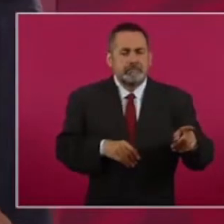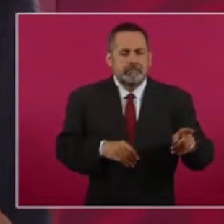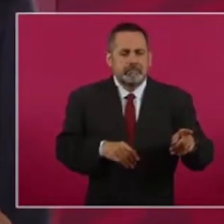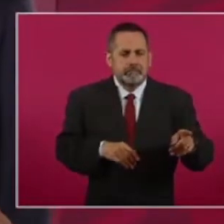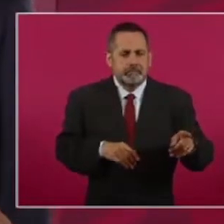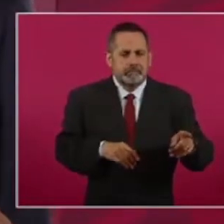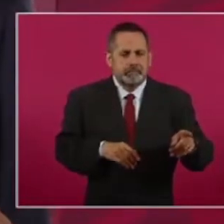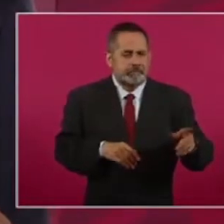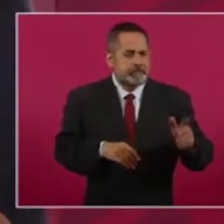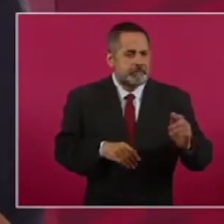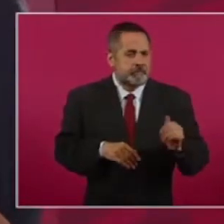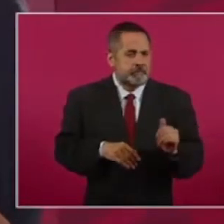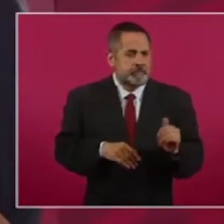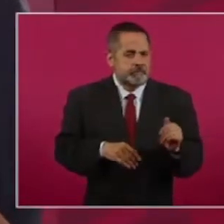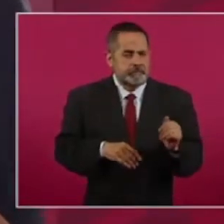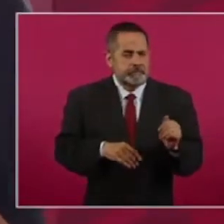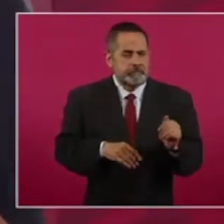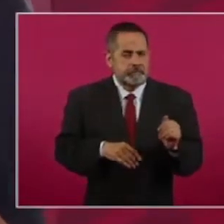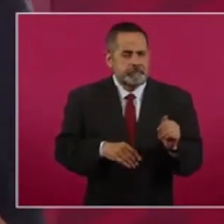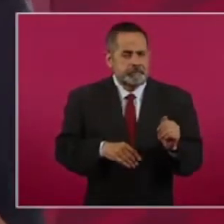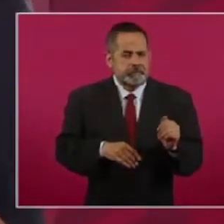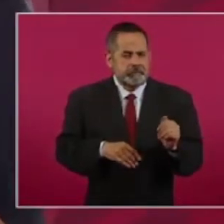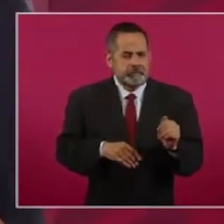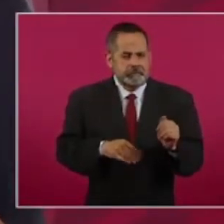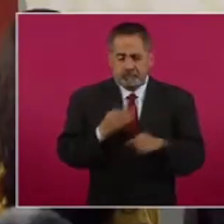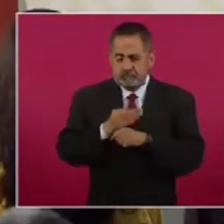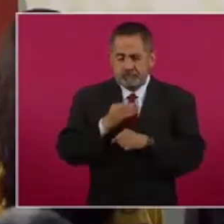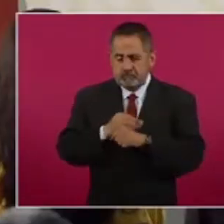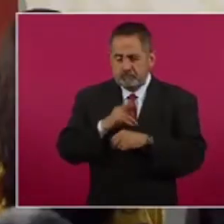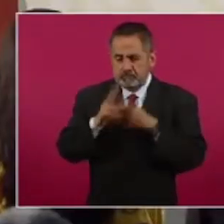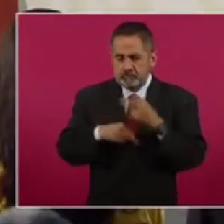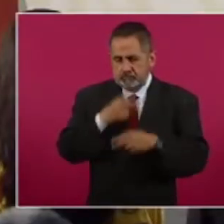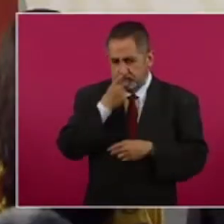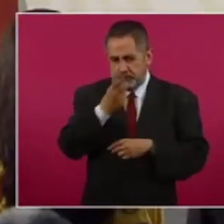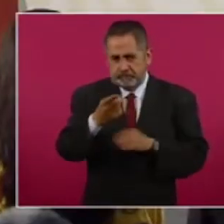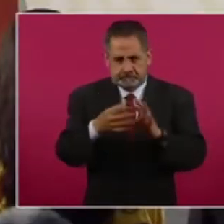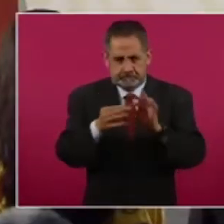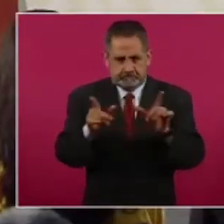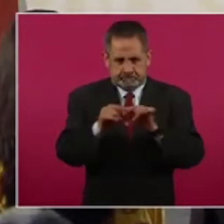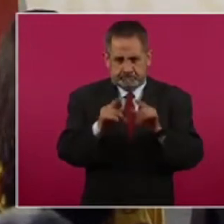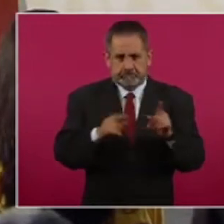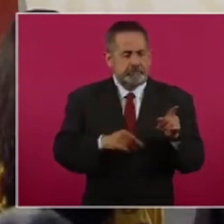que no voy a referirme a ello,